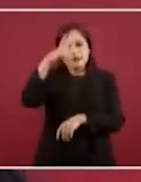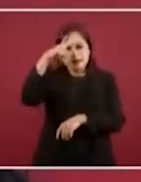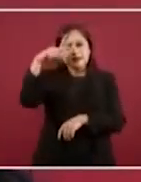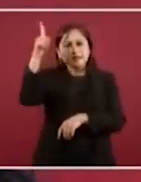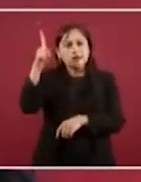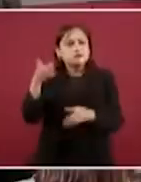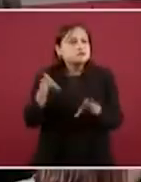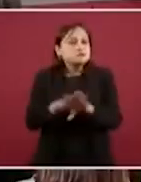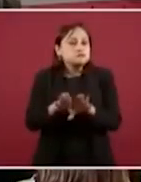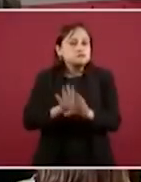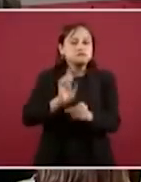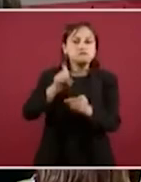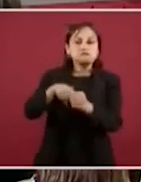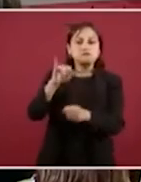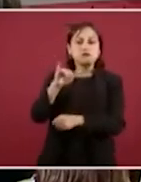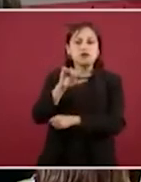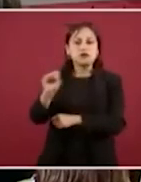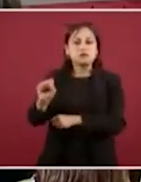IMSS.